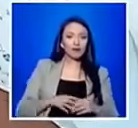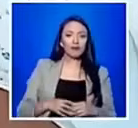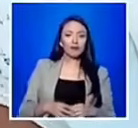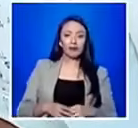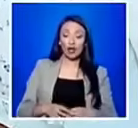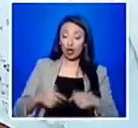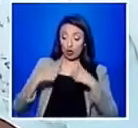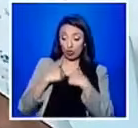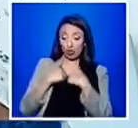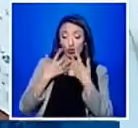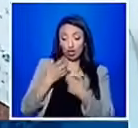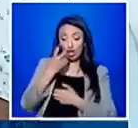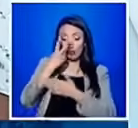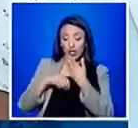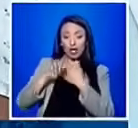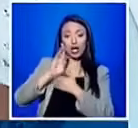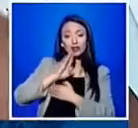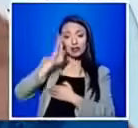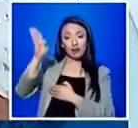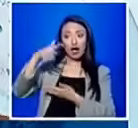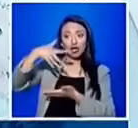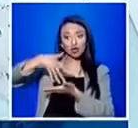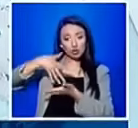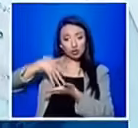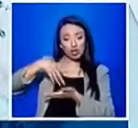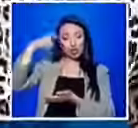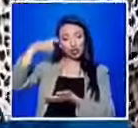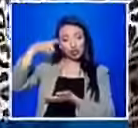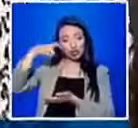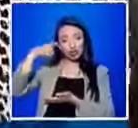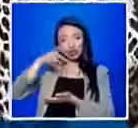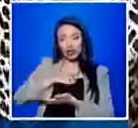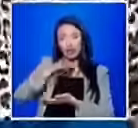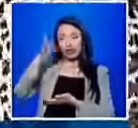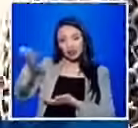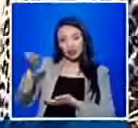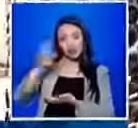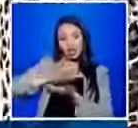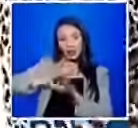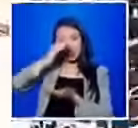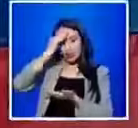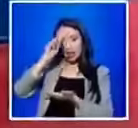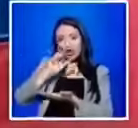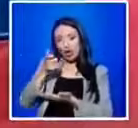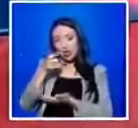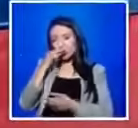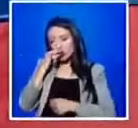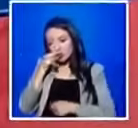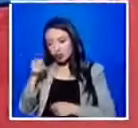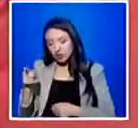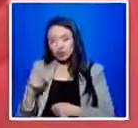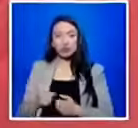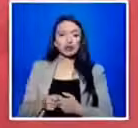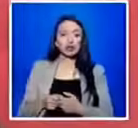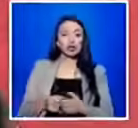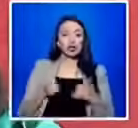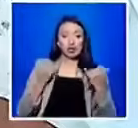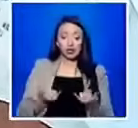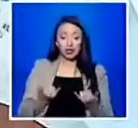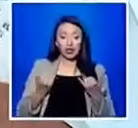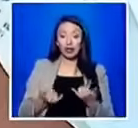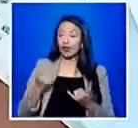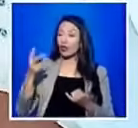quería que mi hija vaya a estudiar, vaya a conformar, vaya a ver otros niños de su edad. Y ahorita, como